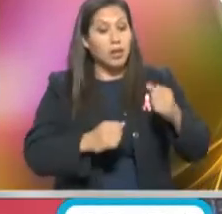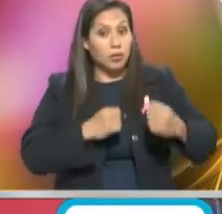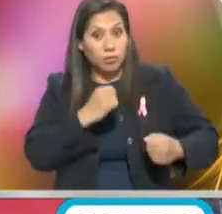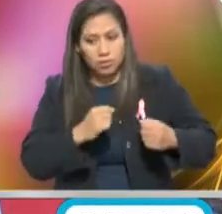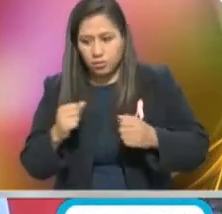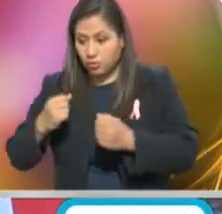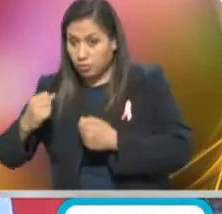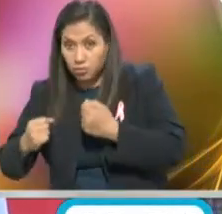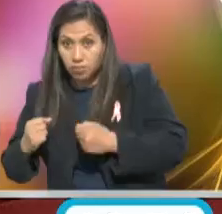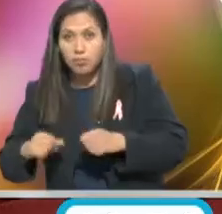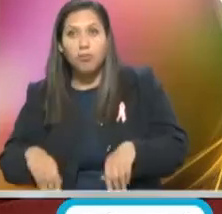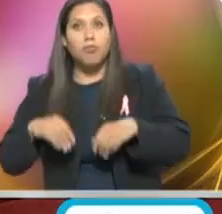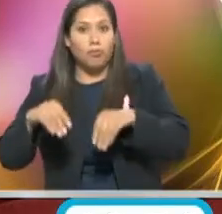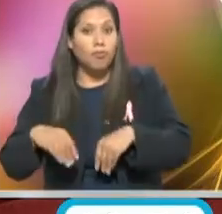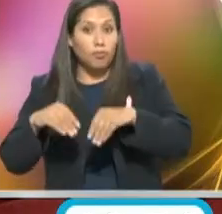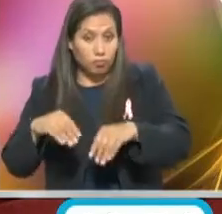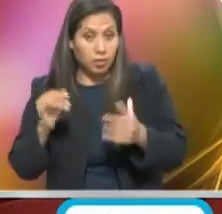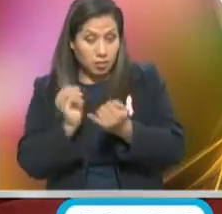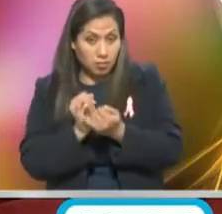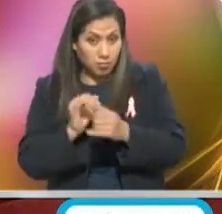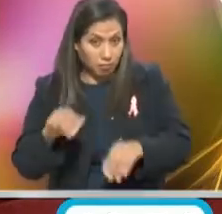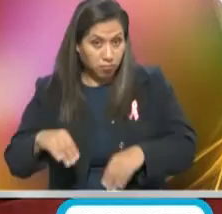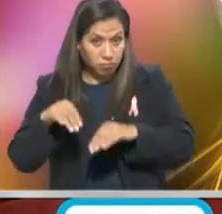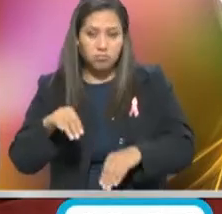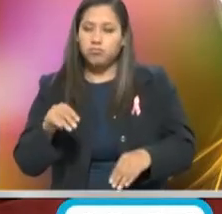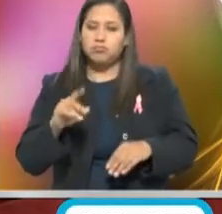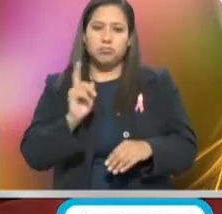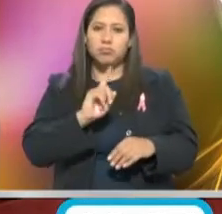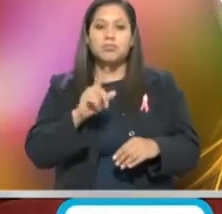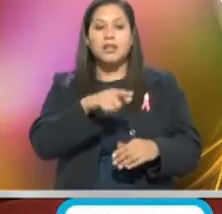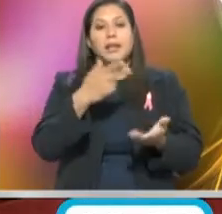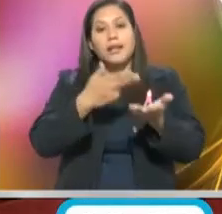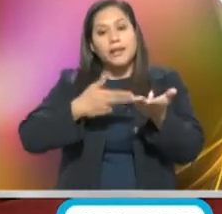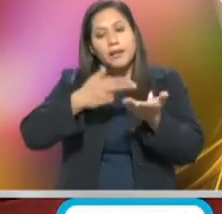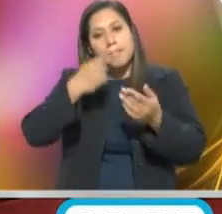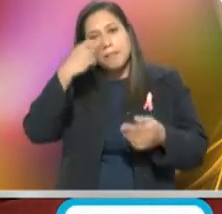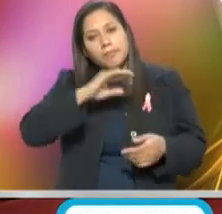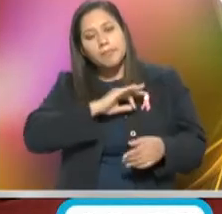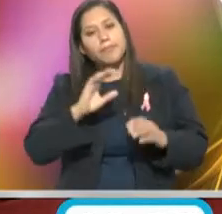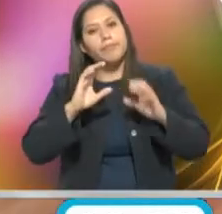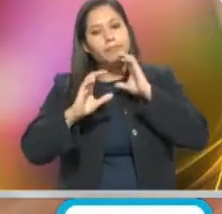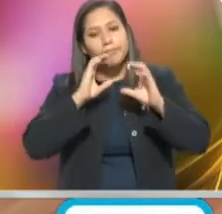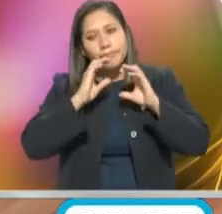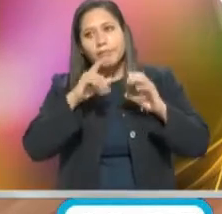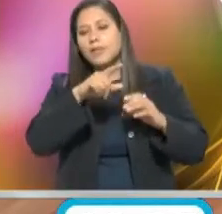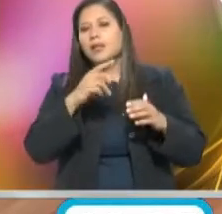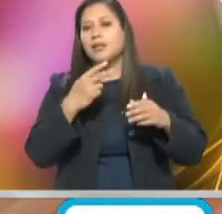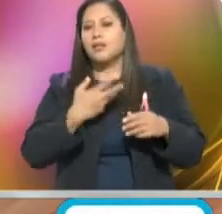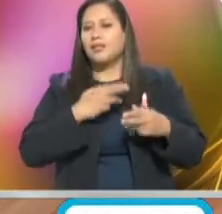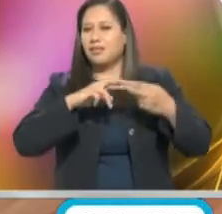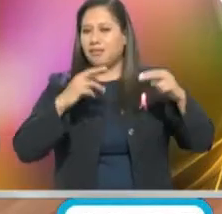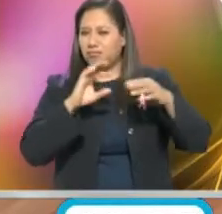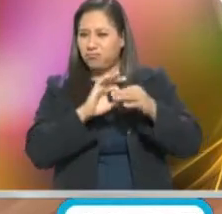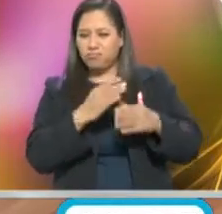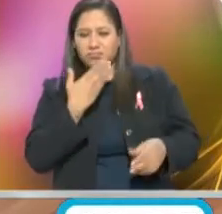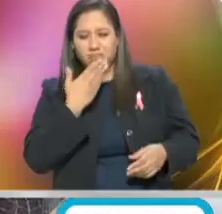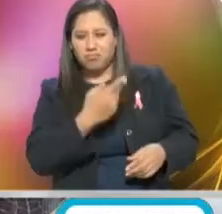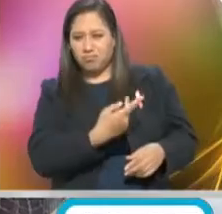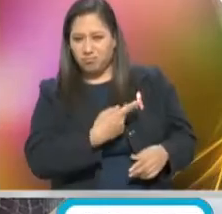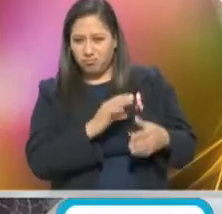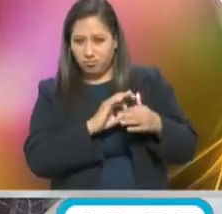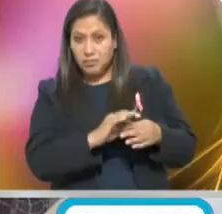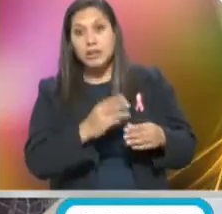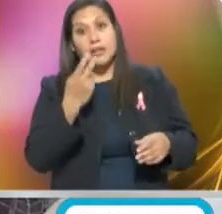mismo tiempo ni la misma distancia. Entonces, va a sí es bien dar, te va a dar importante herramientas también para poderte comunicar y tener una buena relación con él, ¿no? que es crítica